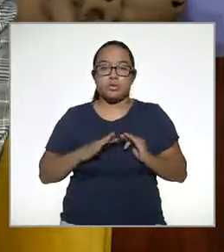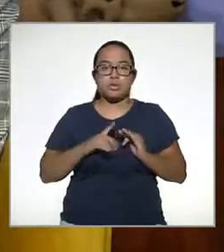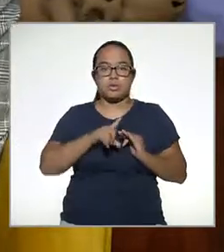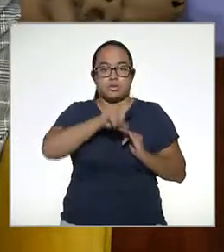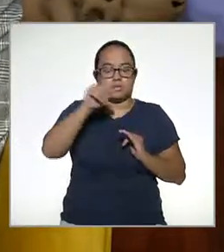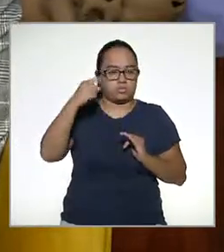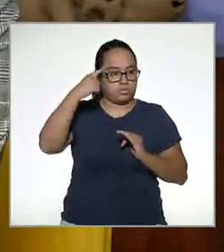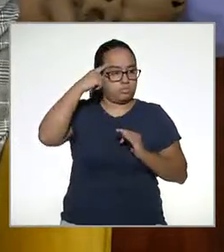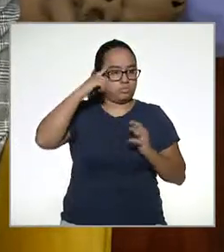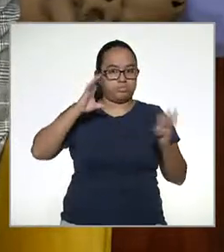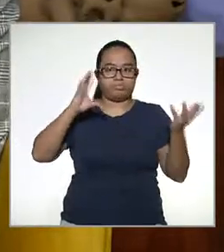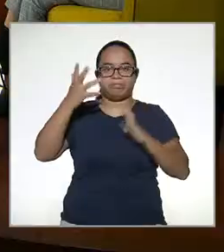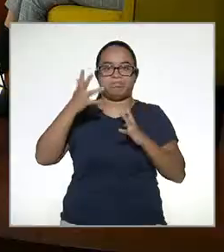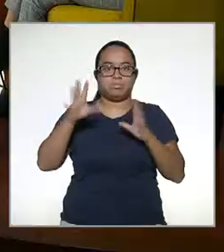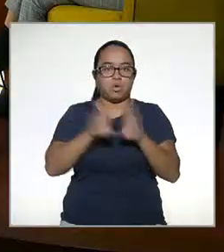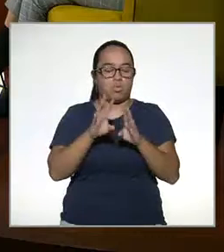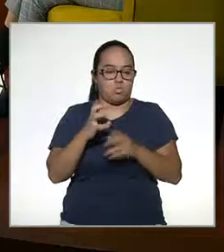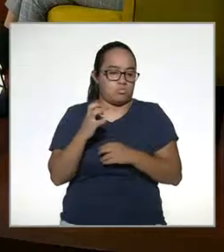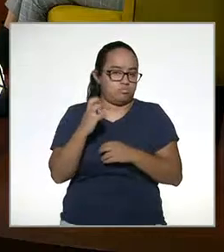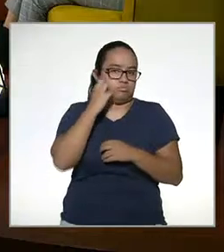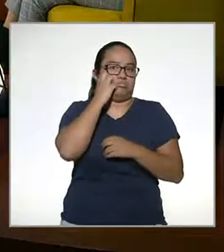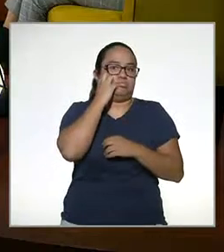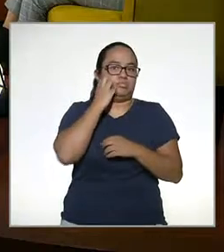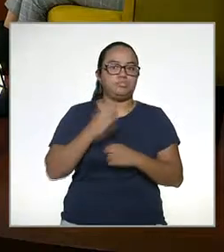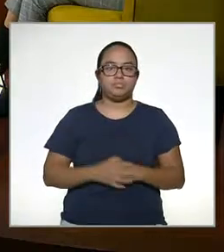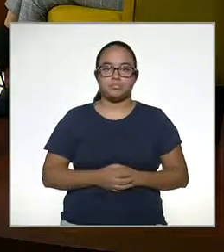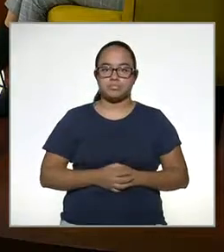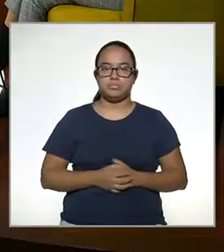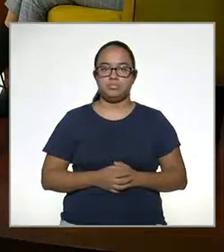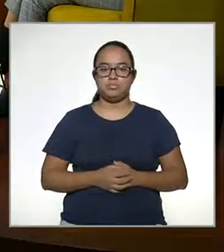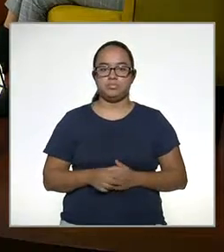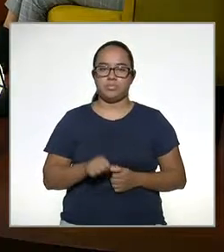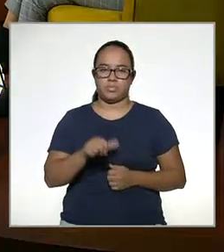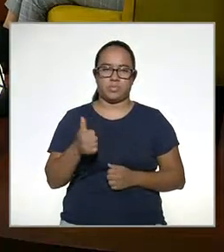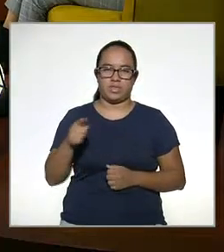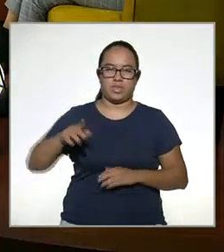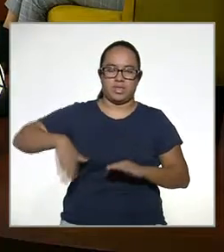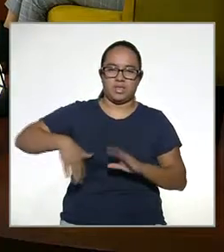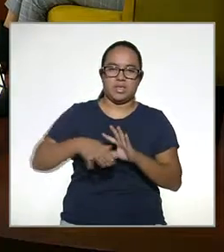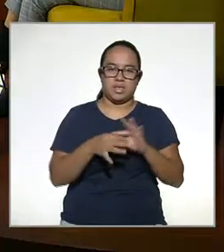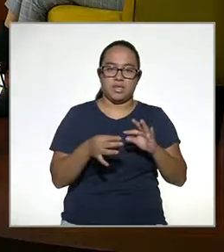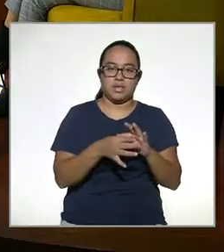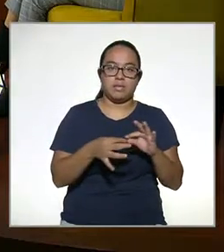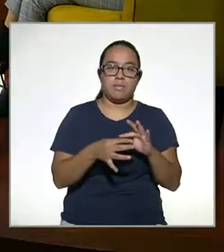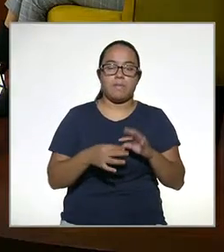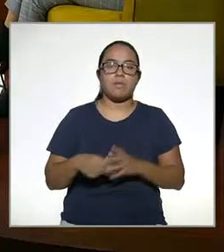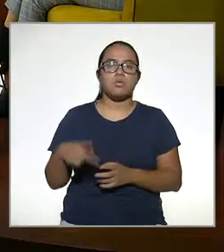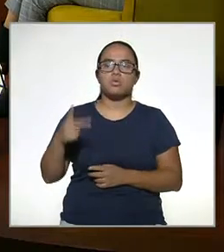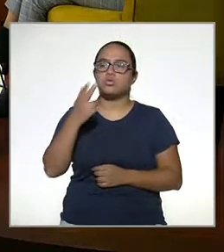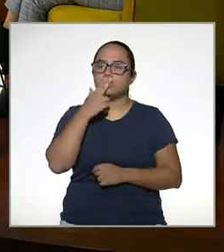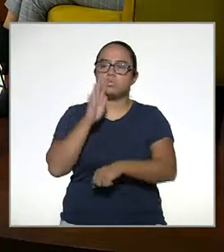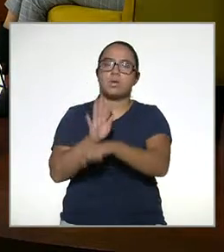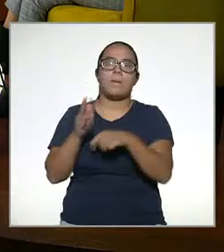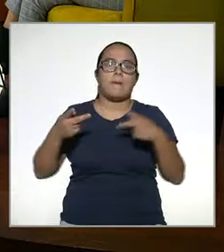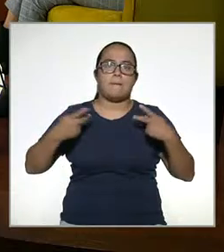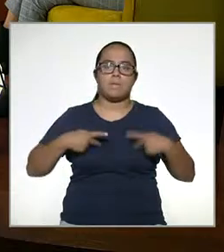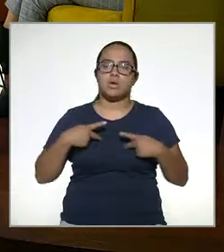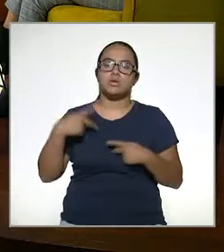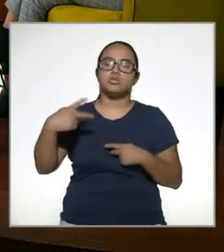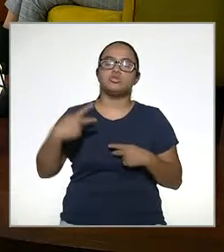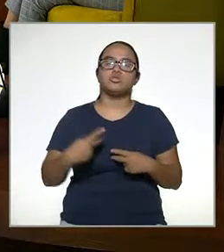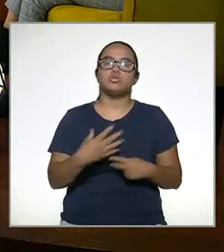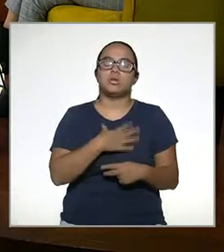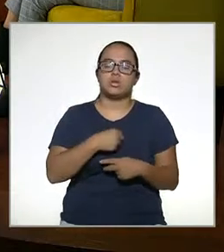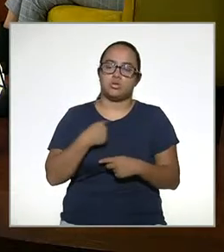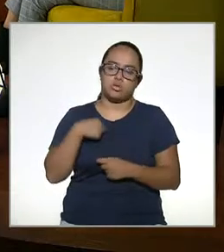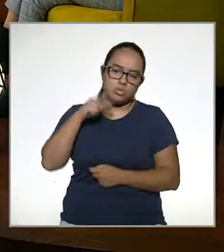torna agresivo. Ahora, también otra cosa que creo que lo decías hace rato sobre lo que le funcionaba a una persona con su hijo, ¿no? O sea,